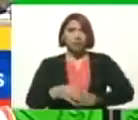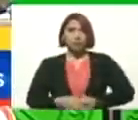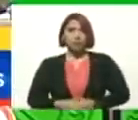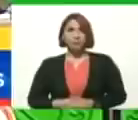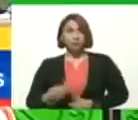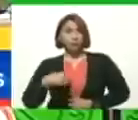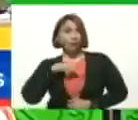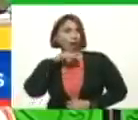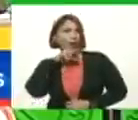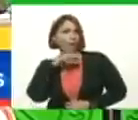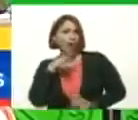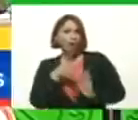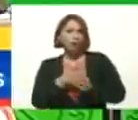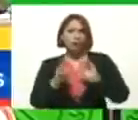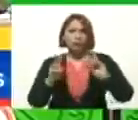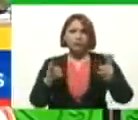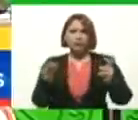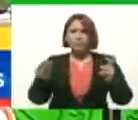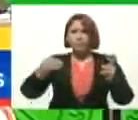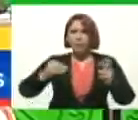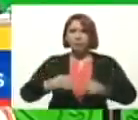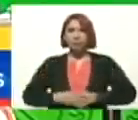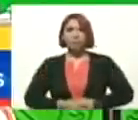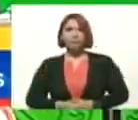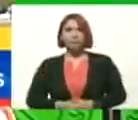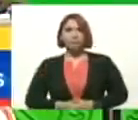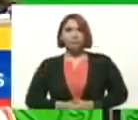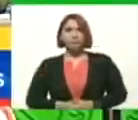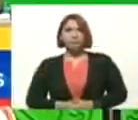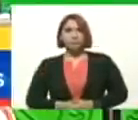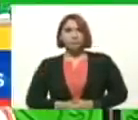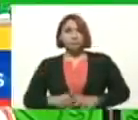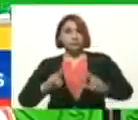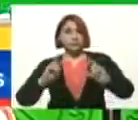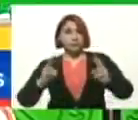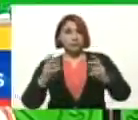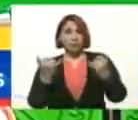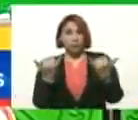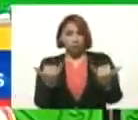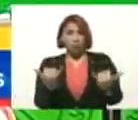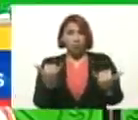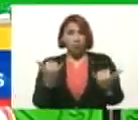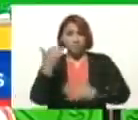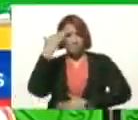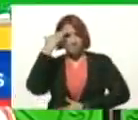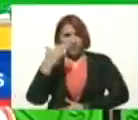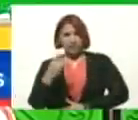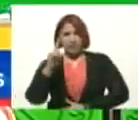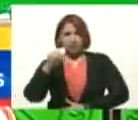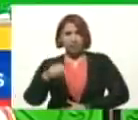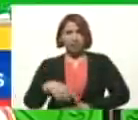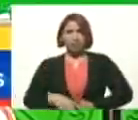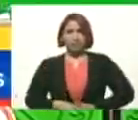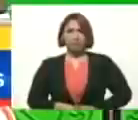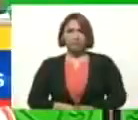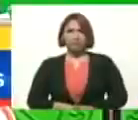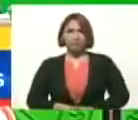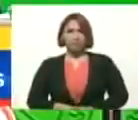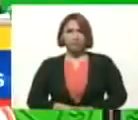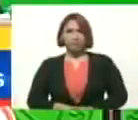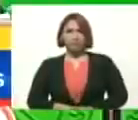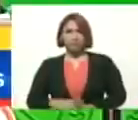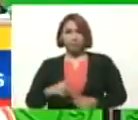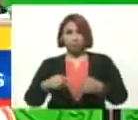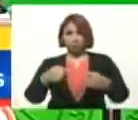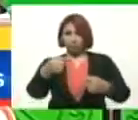Hemos hablado de esto y demás. Hablando en términos militares también. Bueno, en los